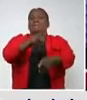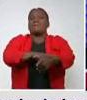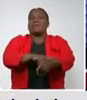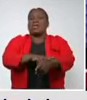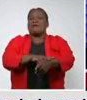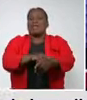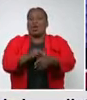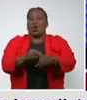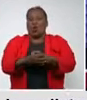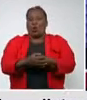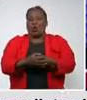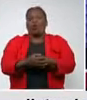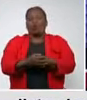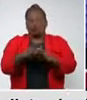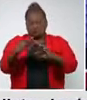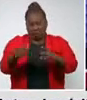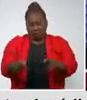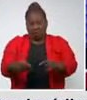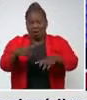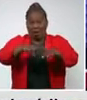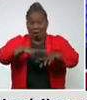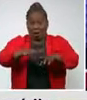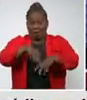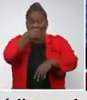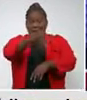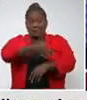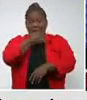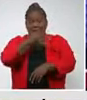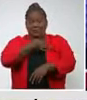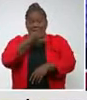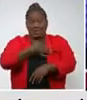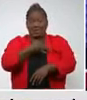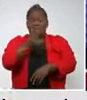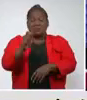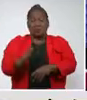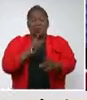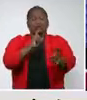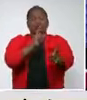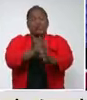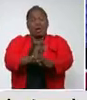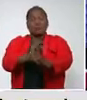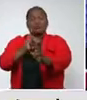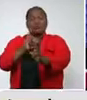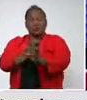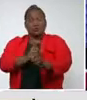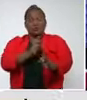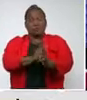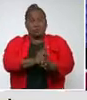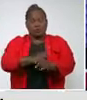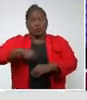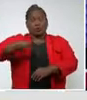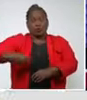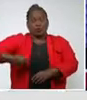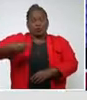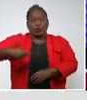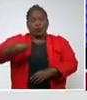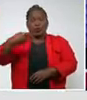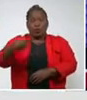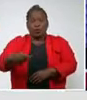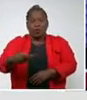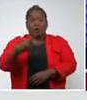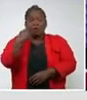hemos explicado, y un poco que por el elevado número de contactos que diariamente se identifican